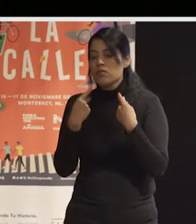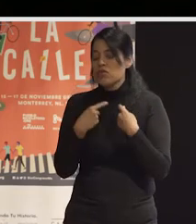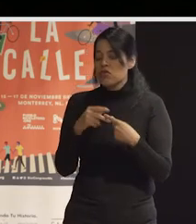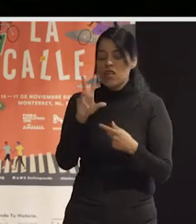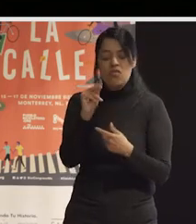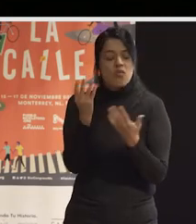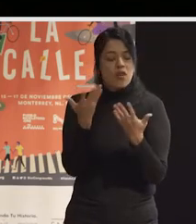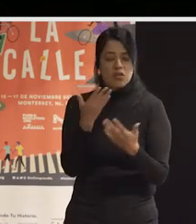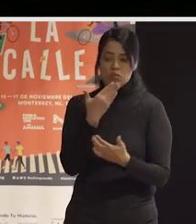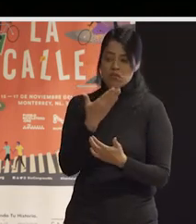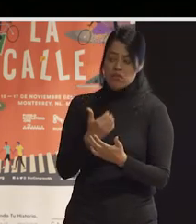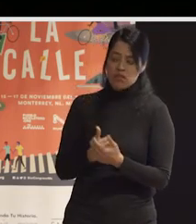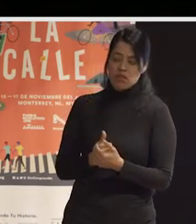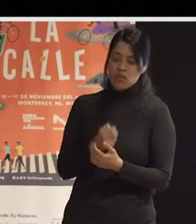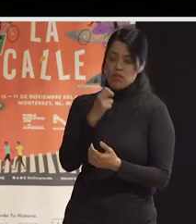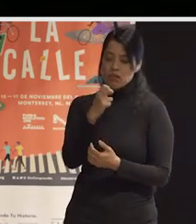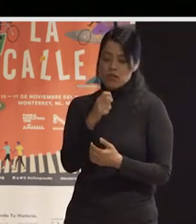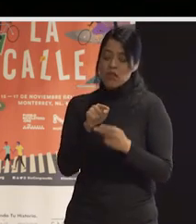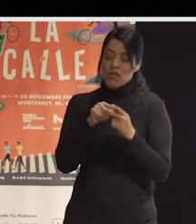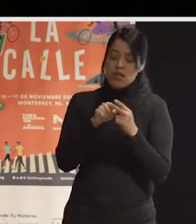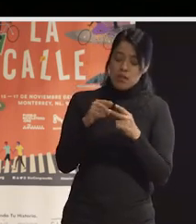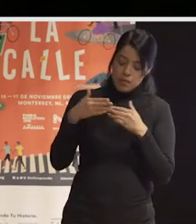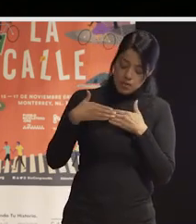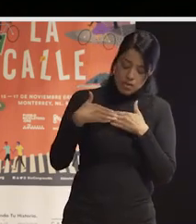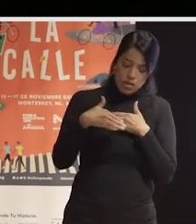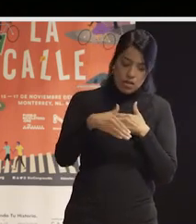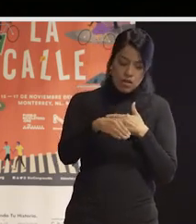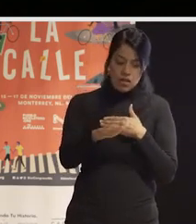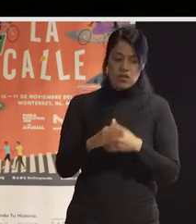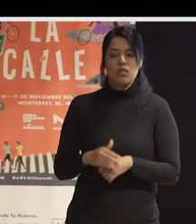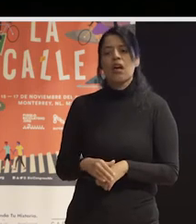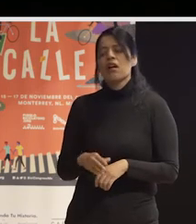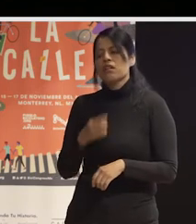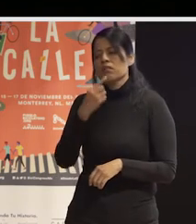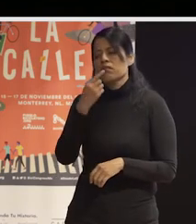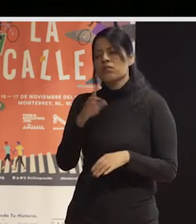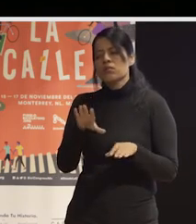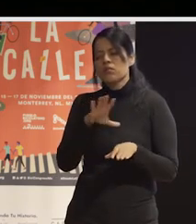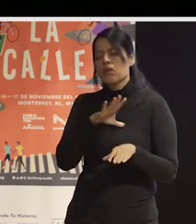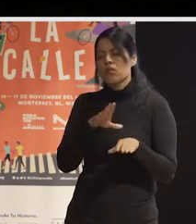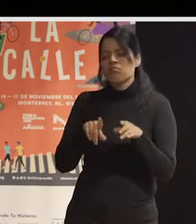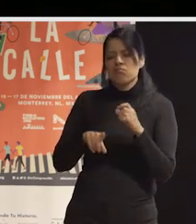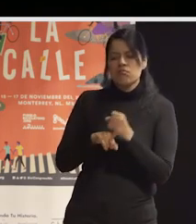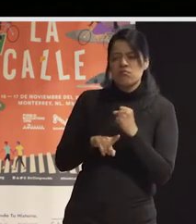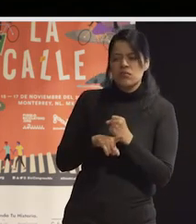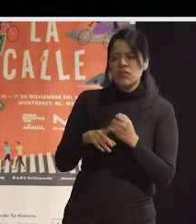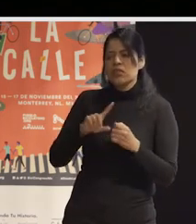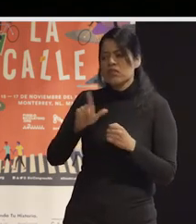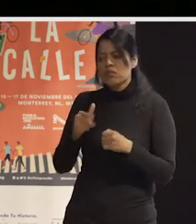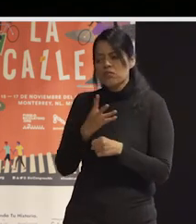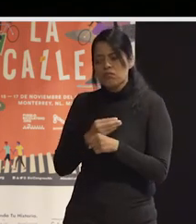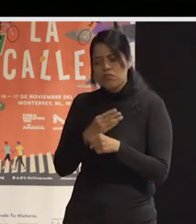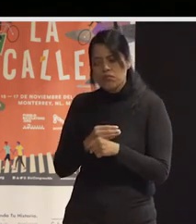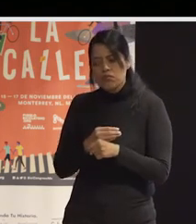hacemos bien entonces yo creo que de ahí empieza esas que ese uno se da cuenta que hay un problema luego empieza a trabajar y si es